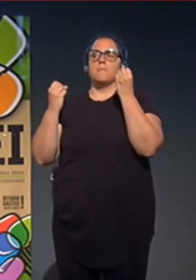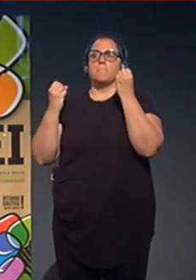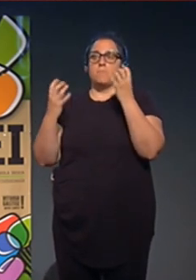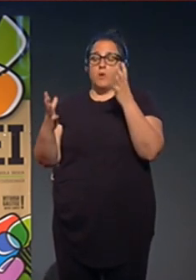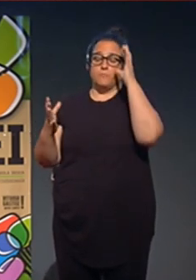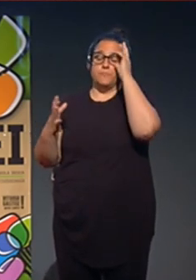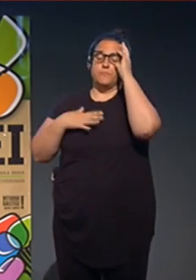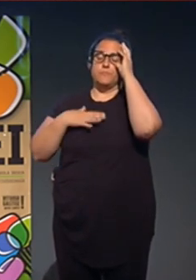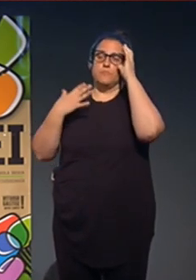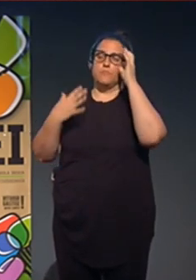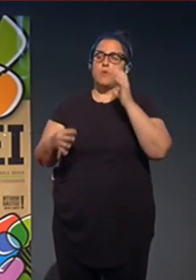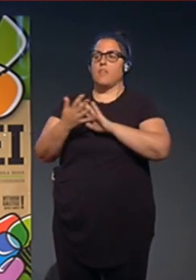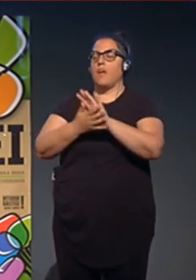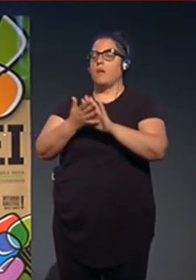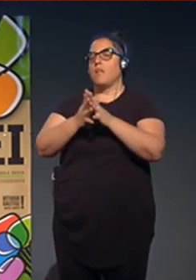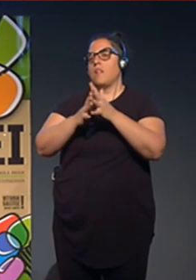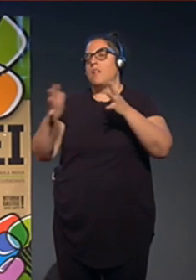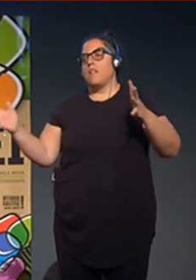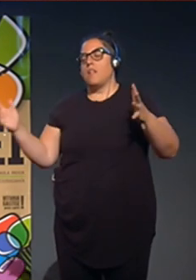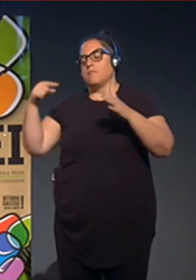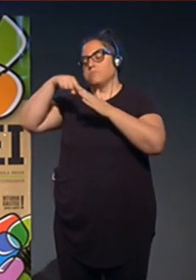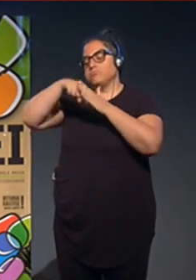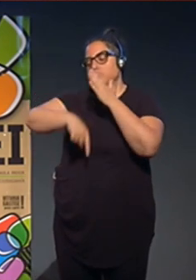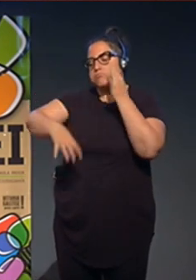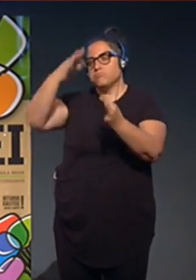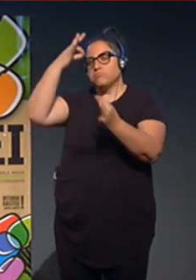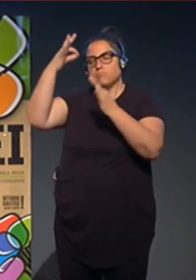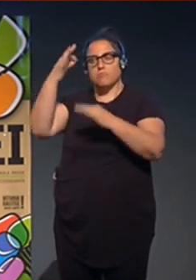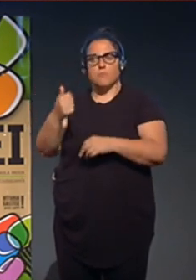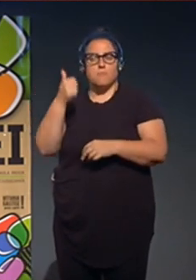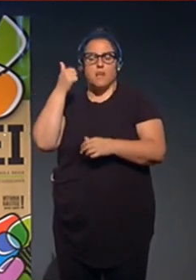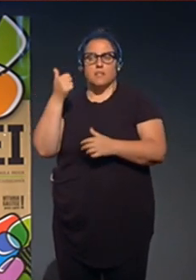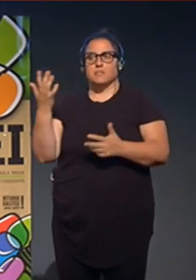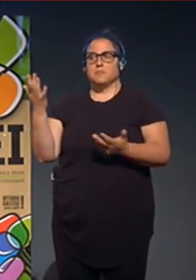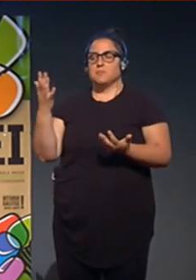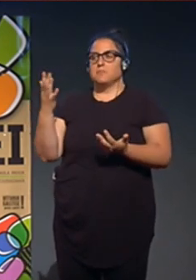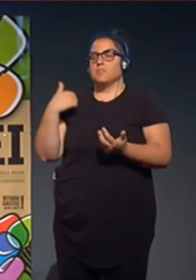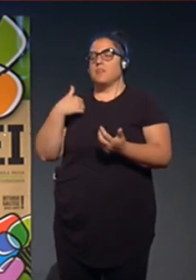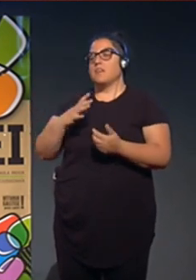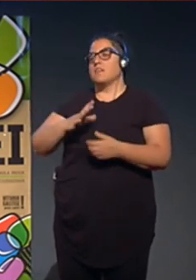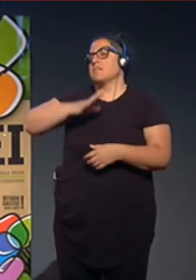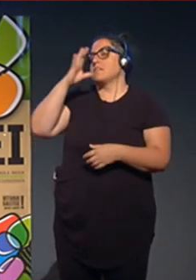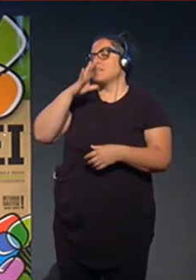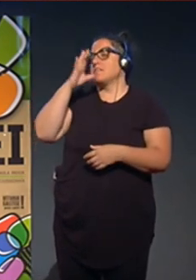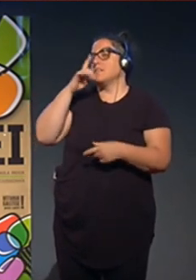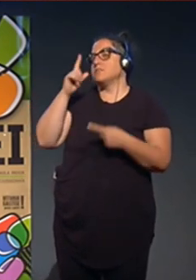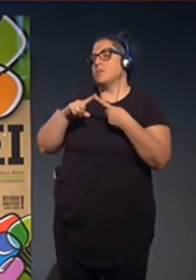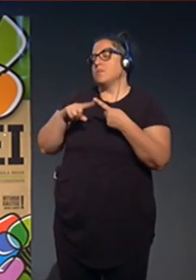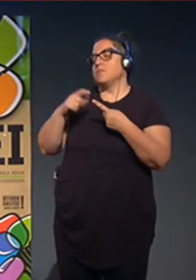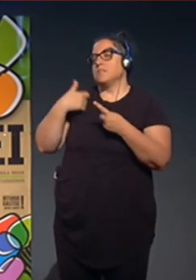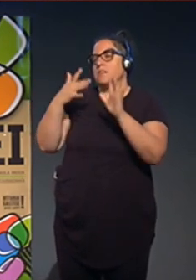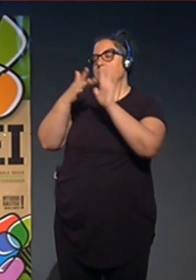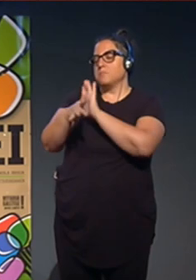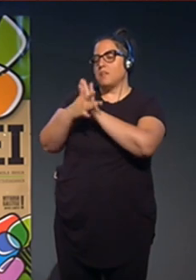hablar muchísimo más y profundizar mucho más de queos una de las causas esa mercantilización de